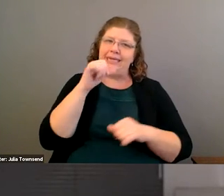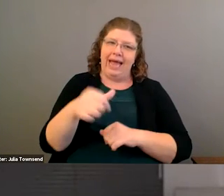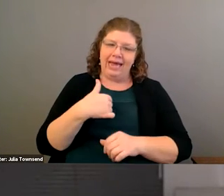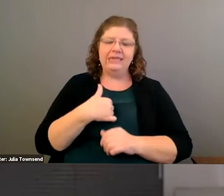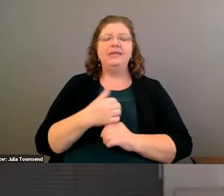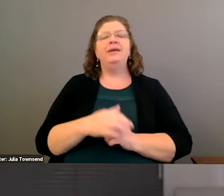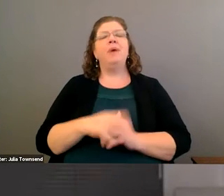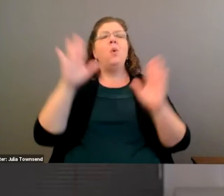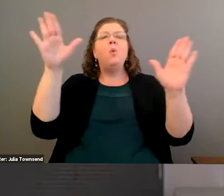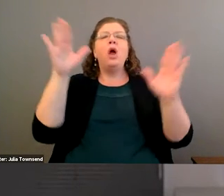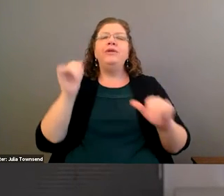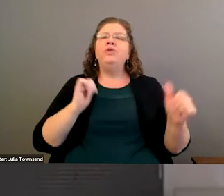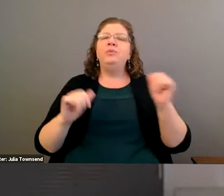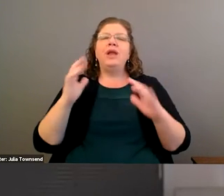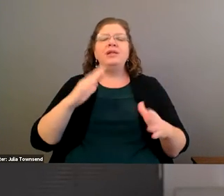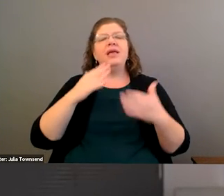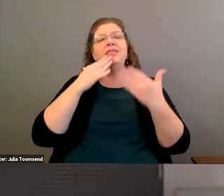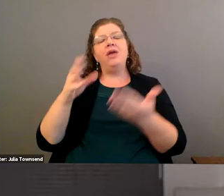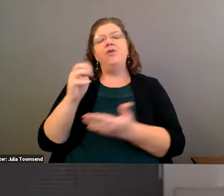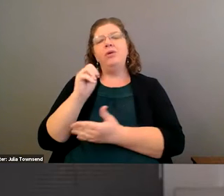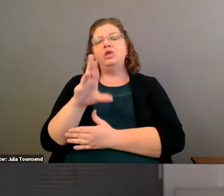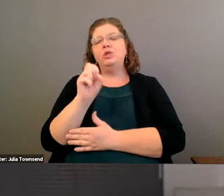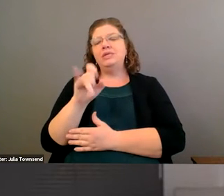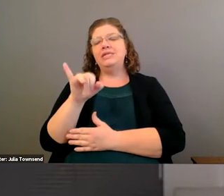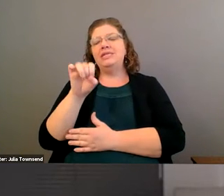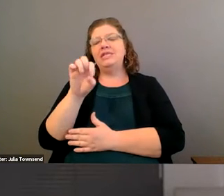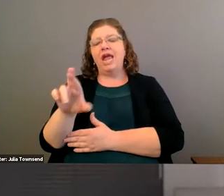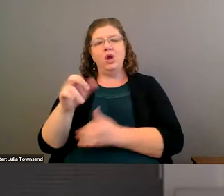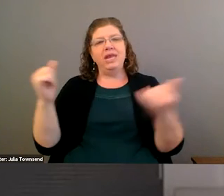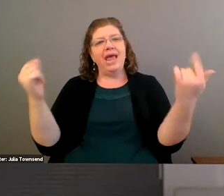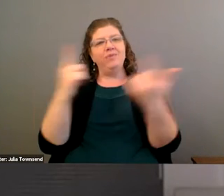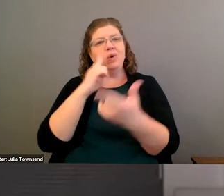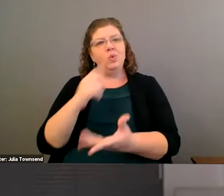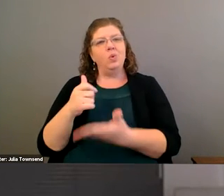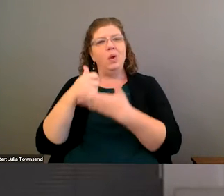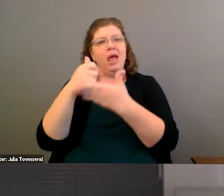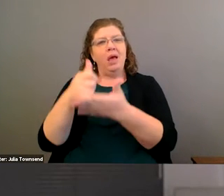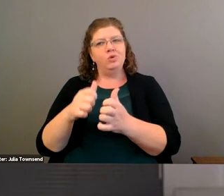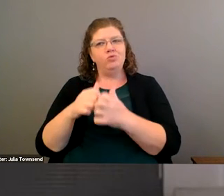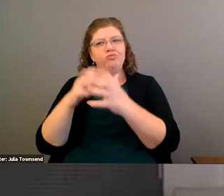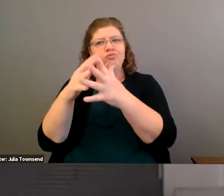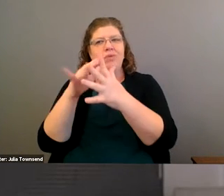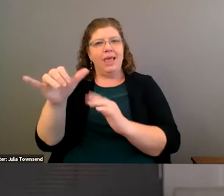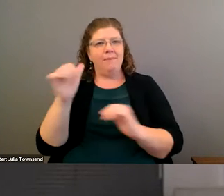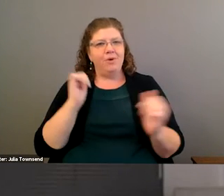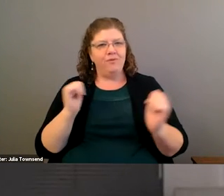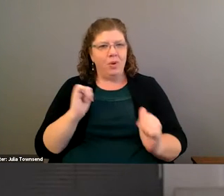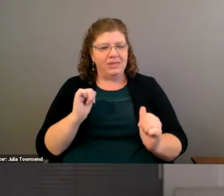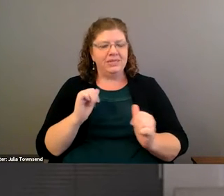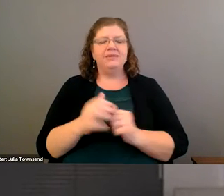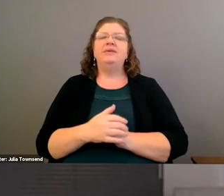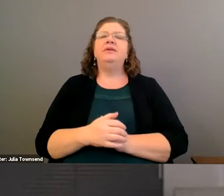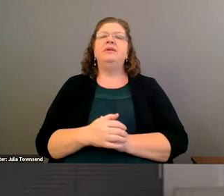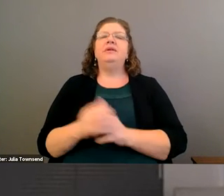Sims-Moten, pero fue una producción buenísima y gracias al señor Sayer y a todas las personas que ayudaron